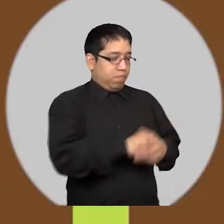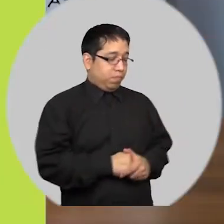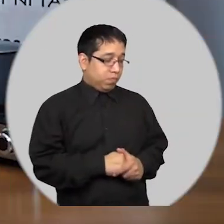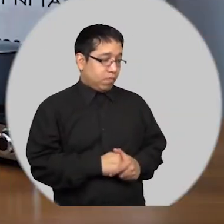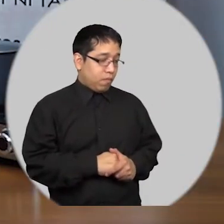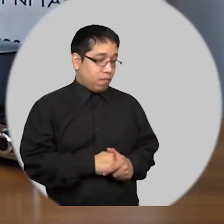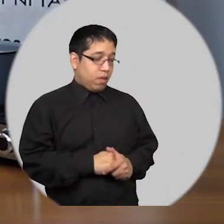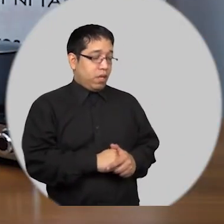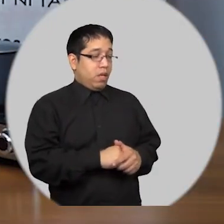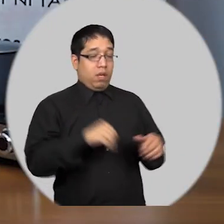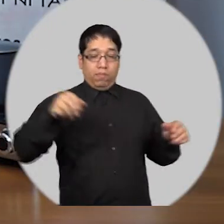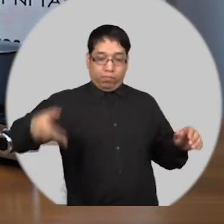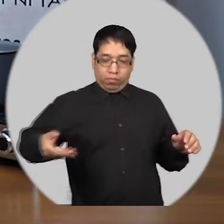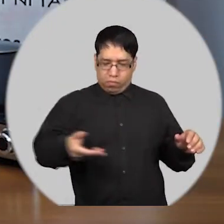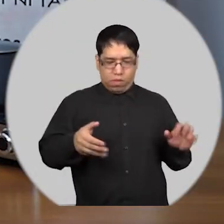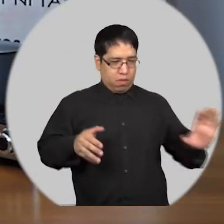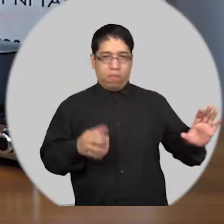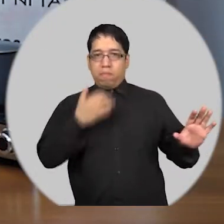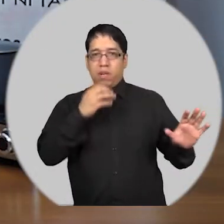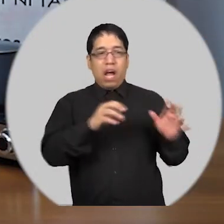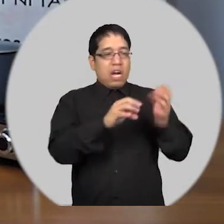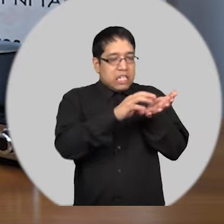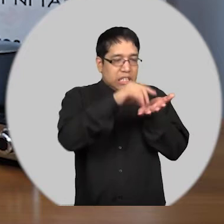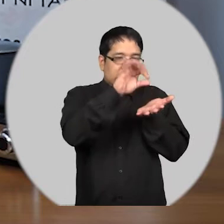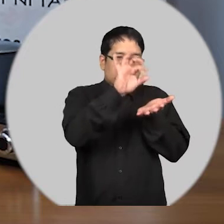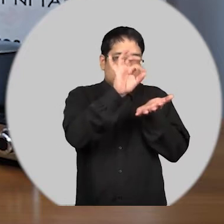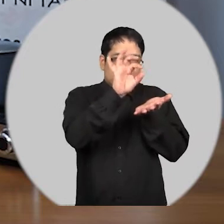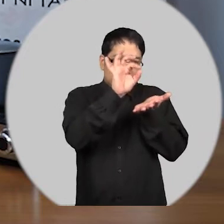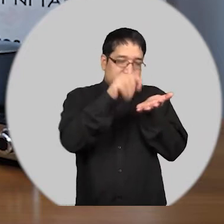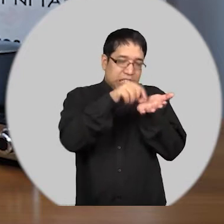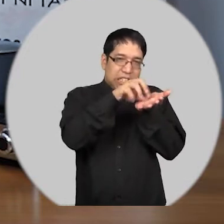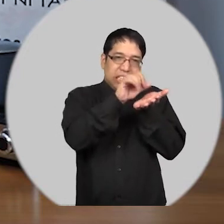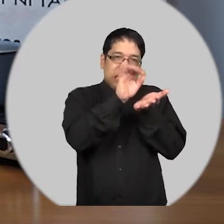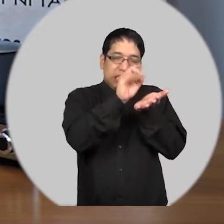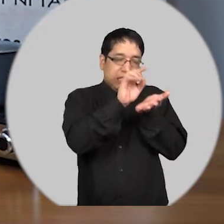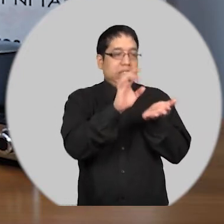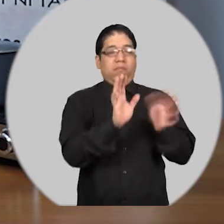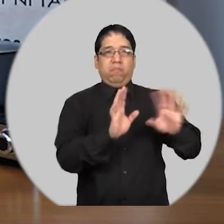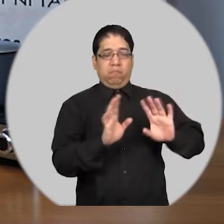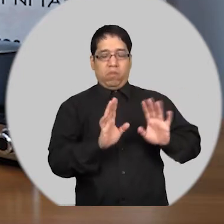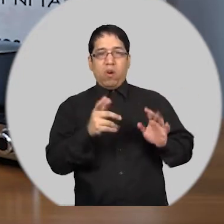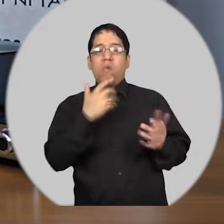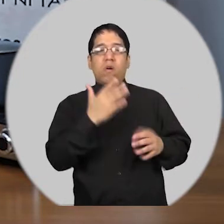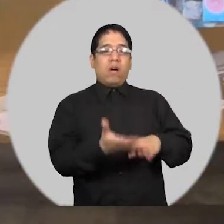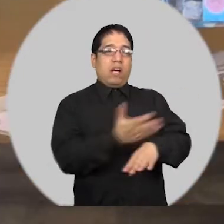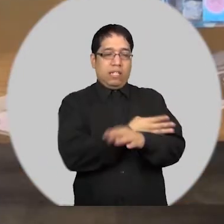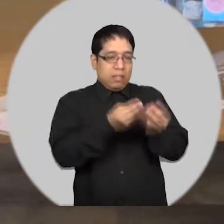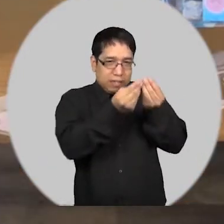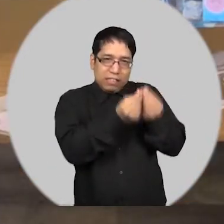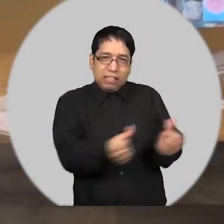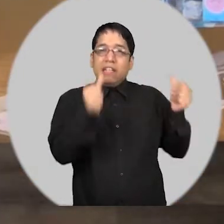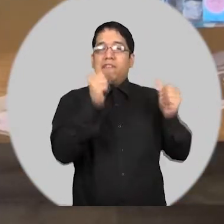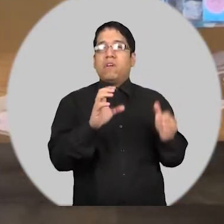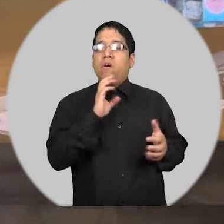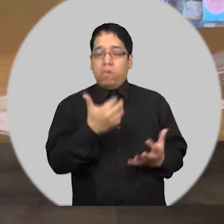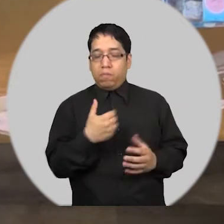Ahora lo que vamos a hacer es integrar la maicena. En este caso, la maicena, lo que tenemos que poner para evitar los grumos en nuestra